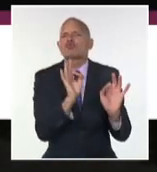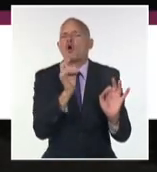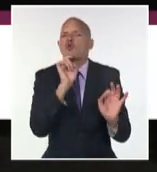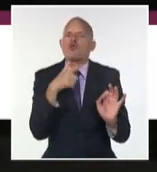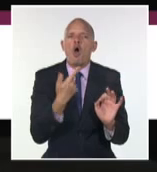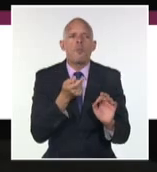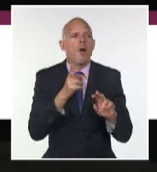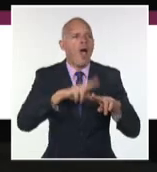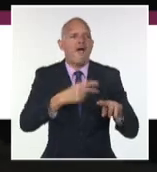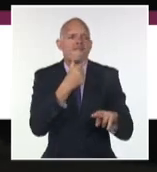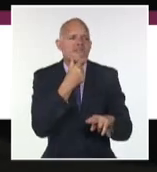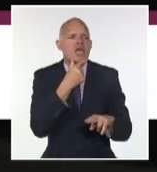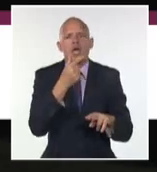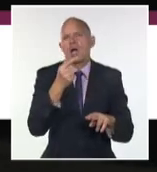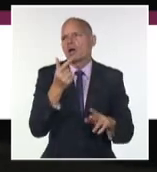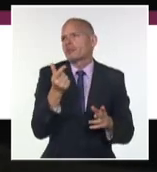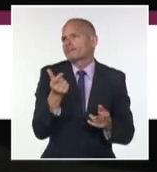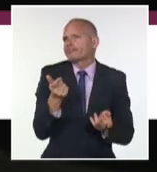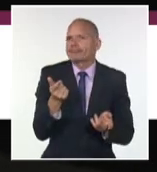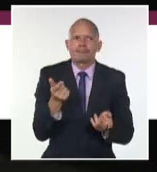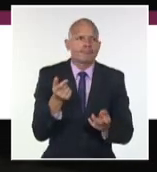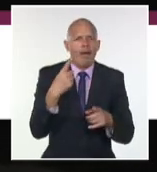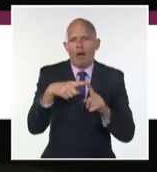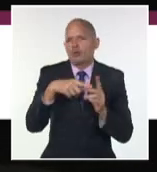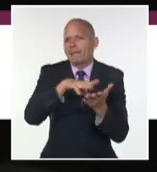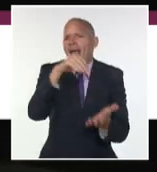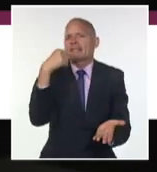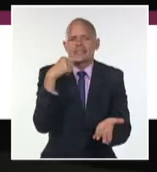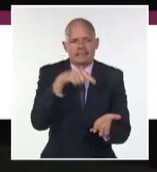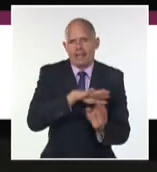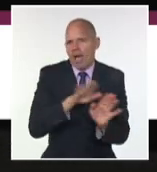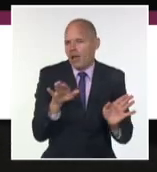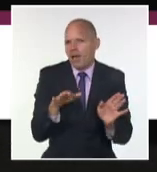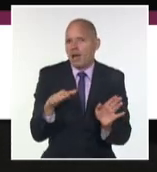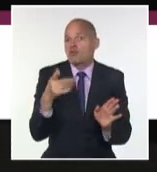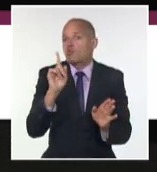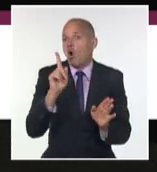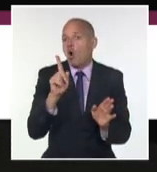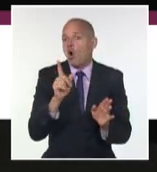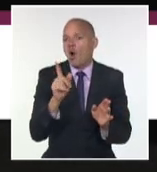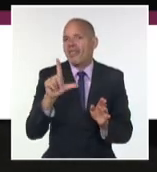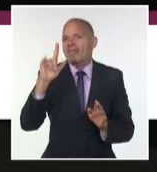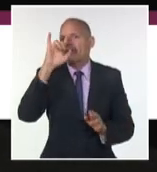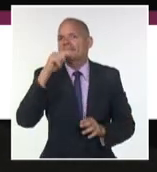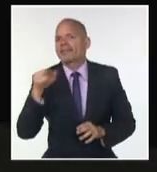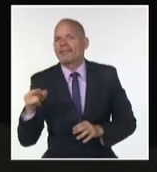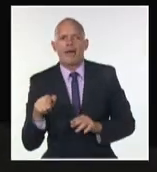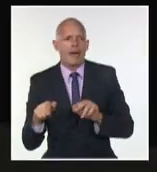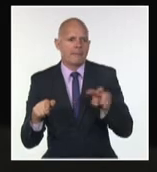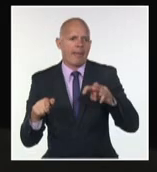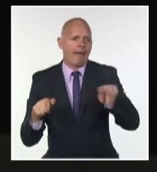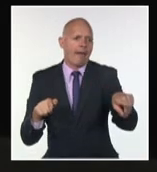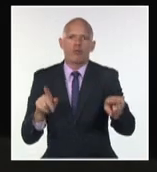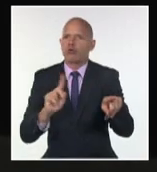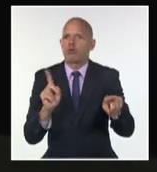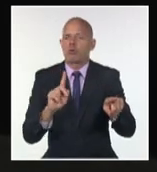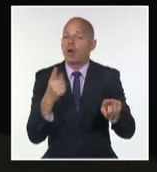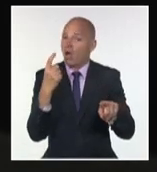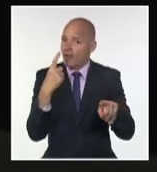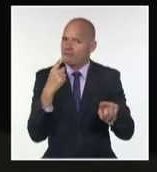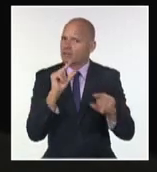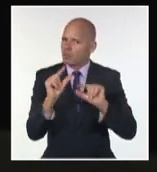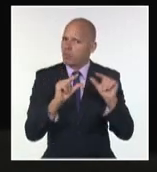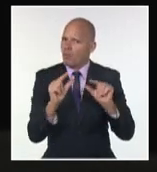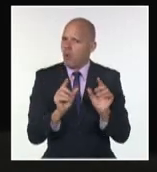los espacios más céntricos en La Habana Vieja o determinados teatros, y sentimos que había una necesidad efectivamente de poder socializar